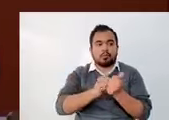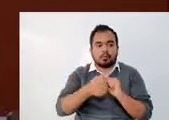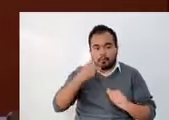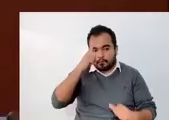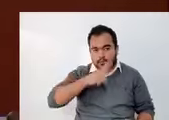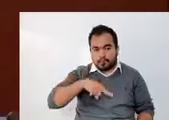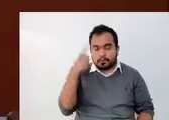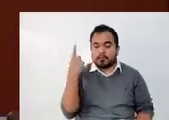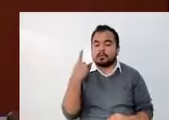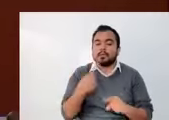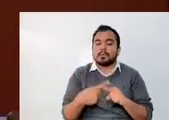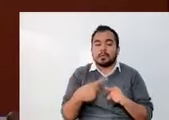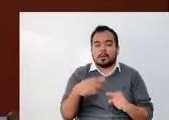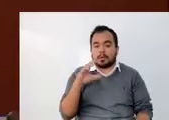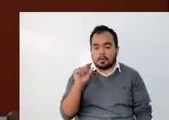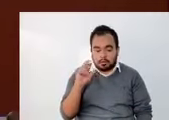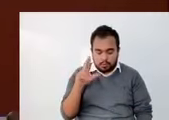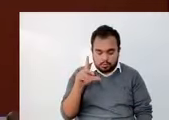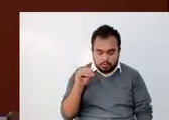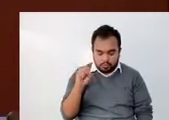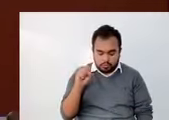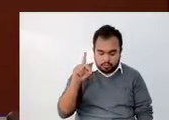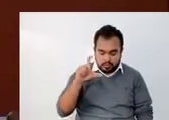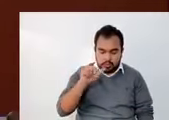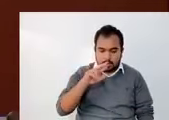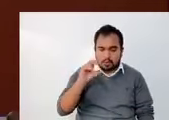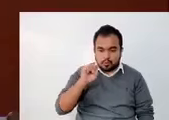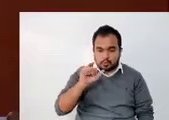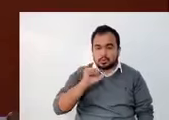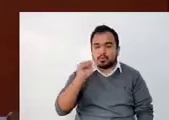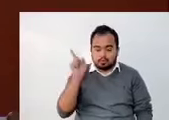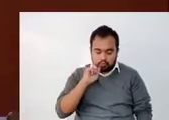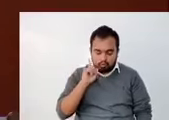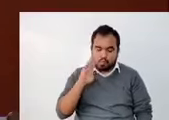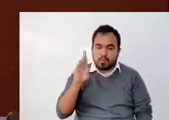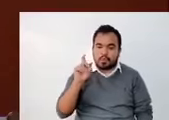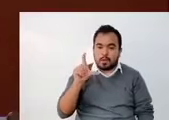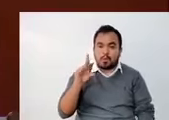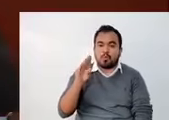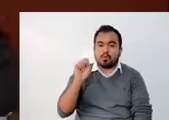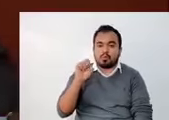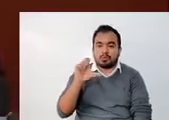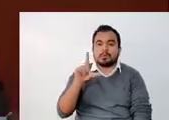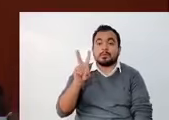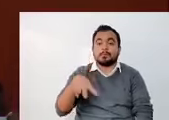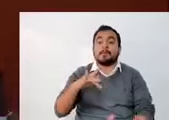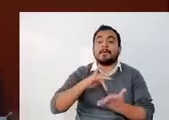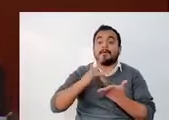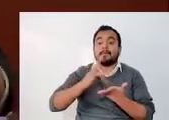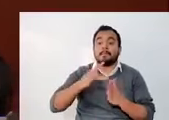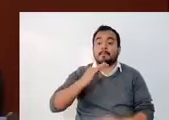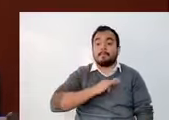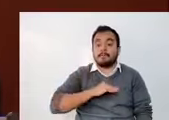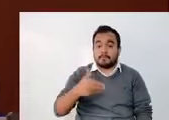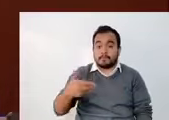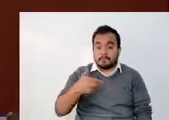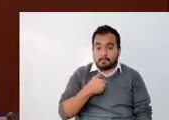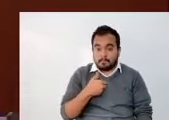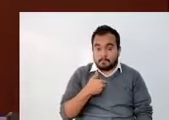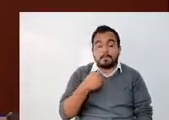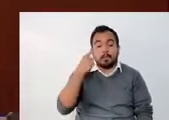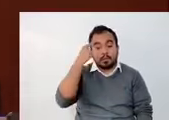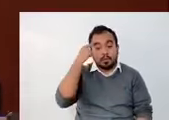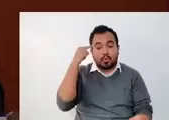y igualmente a Regina del Bosque. Estos agradecimientos, y ahora empiezo por las felicitaciones. La verdad es que creo que hasta el